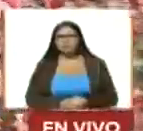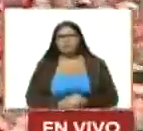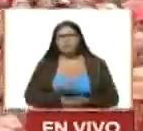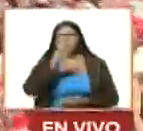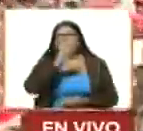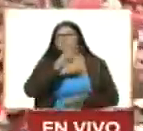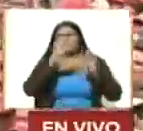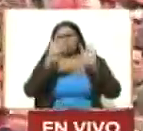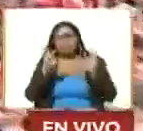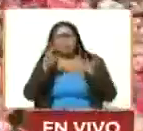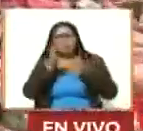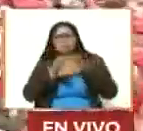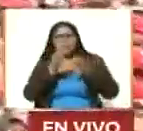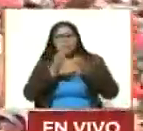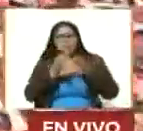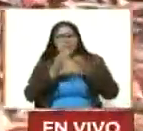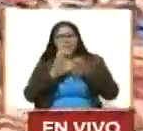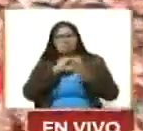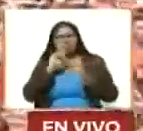29 de septiembre,